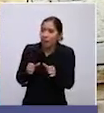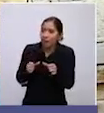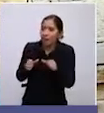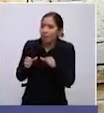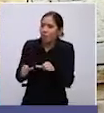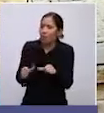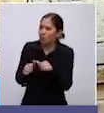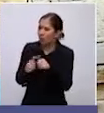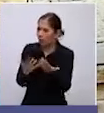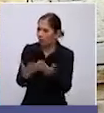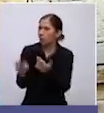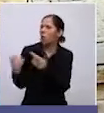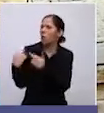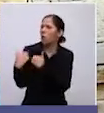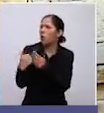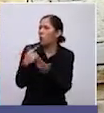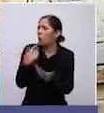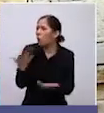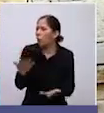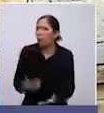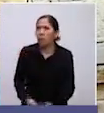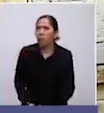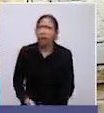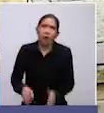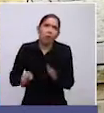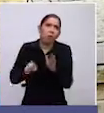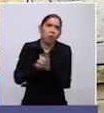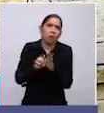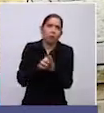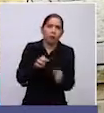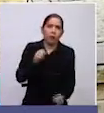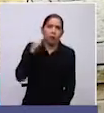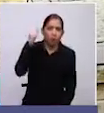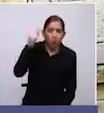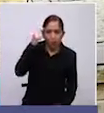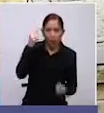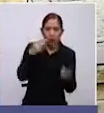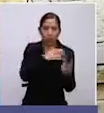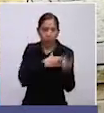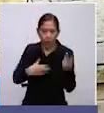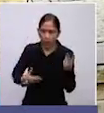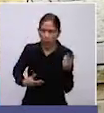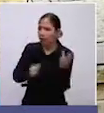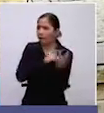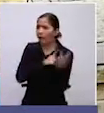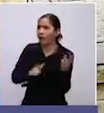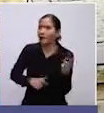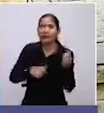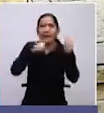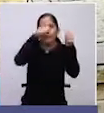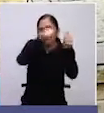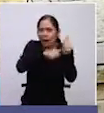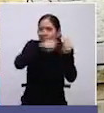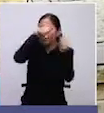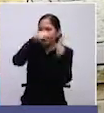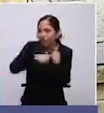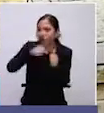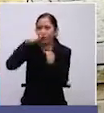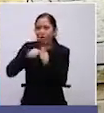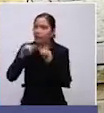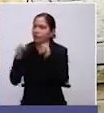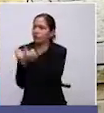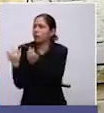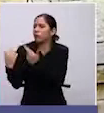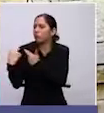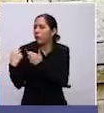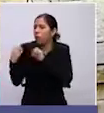las responsabilidades. No, hablamos de gobiernos municipales, las gobernaciones, cómo cada una de las instancias que toma decisión puede poner